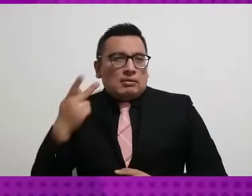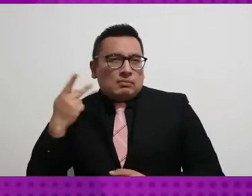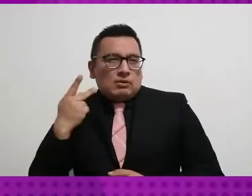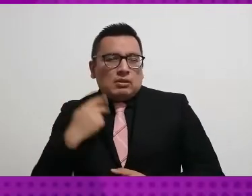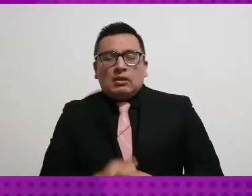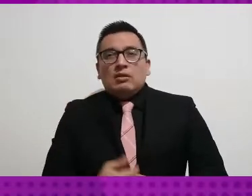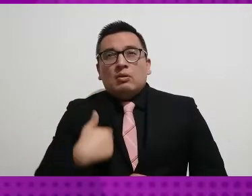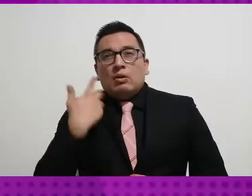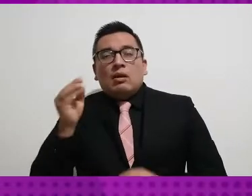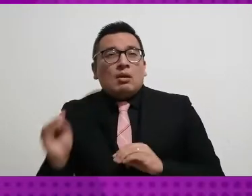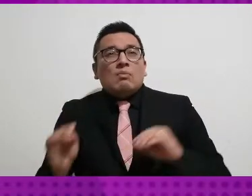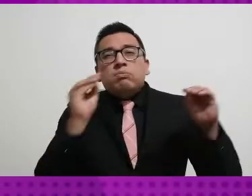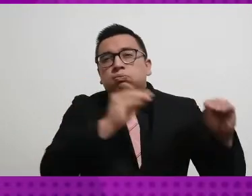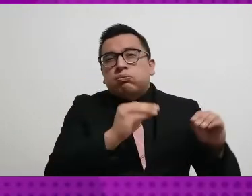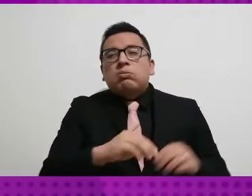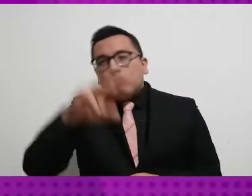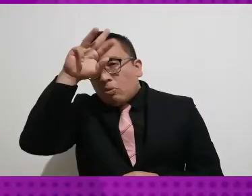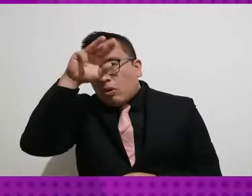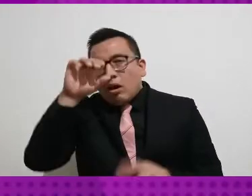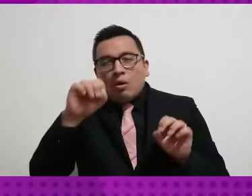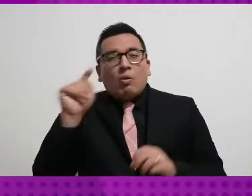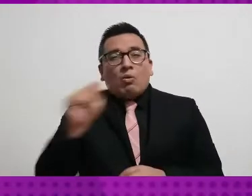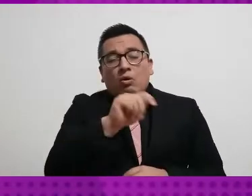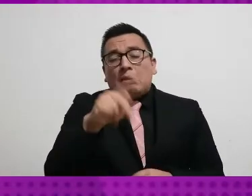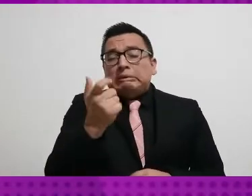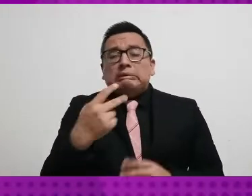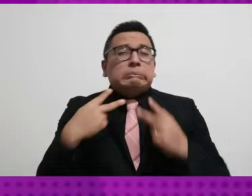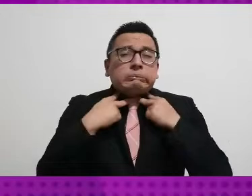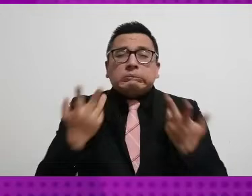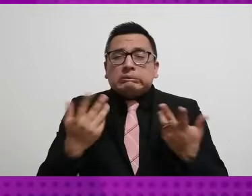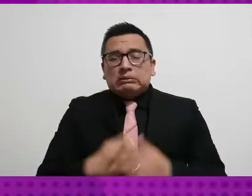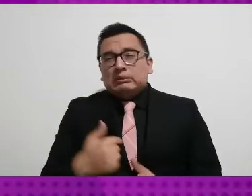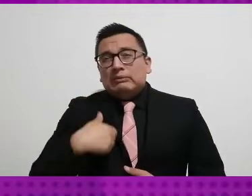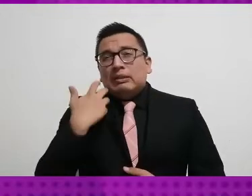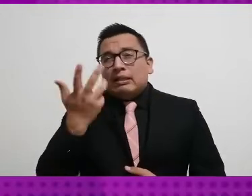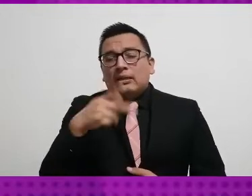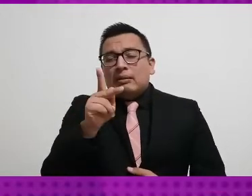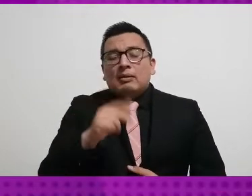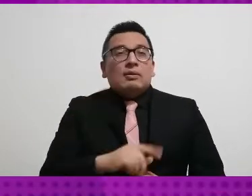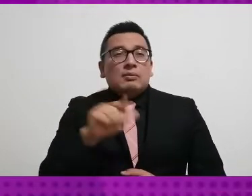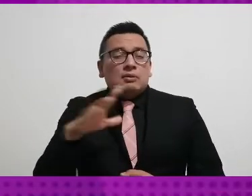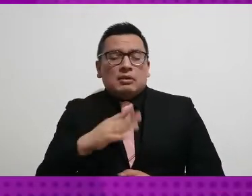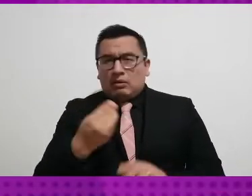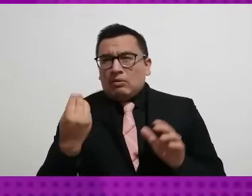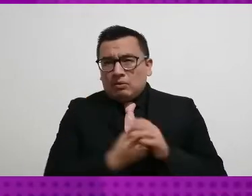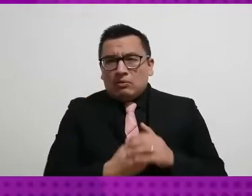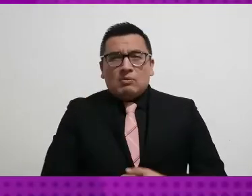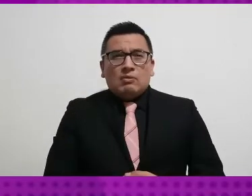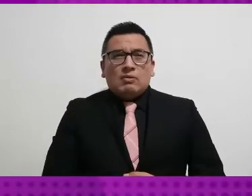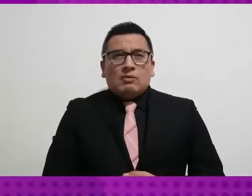su momento no me permitieron irme a Monterrey o a Torreón. Entonces, pero siempre fue una de las carreras que quise. Entonces, cuando tuve la oportunidad de tomar un